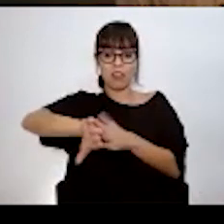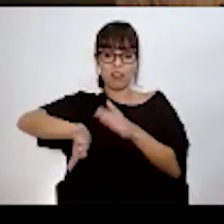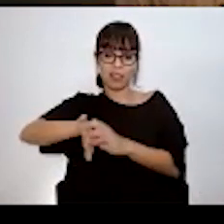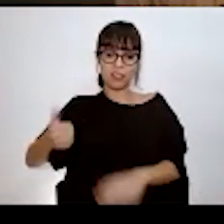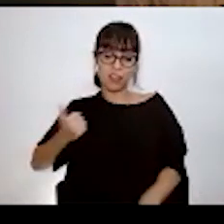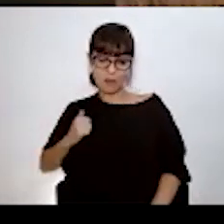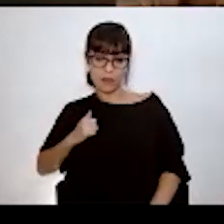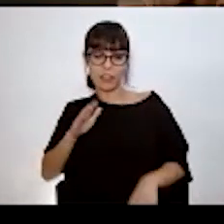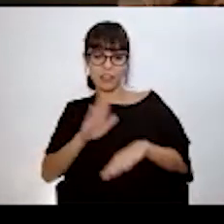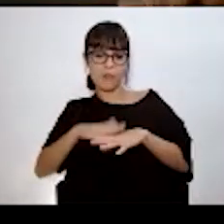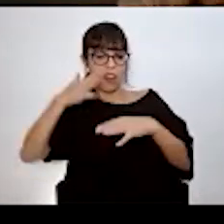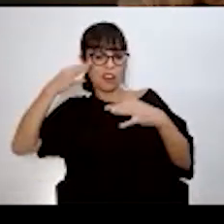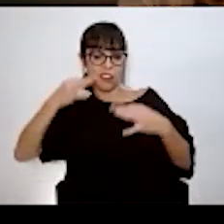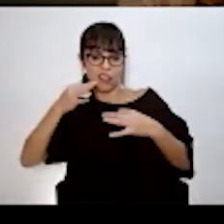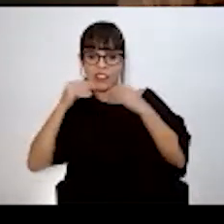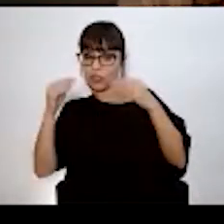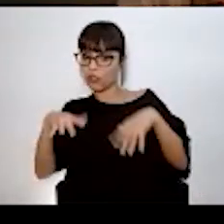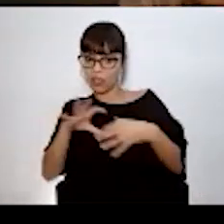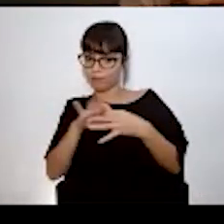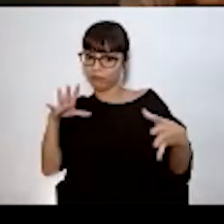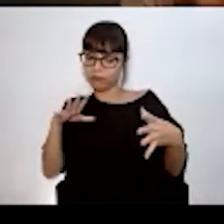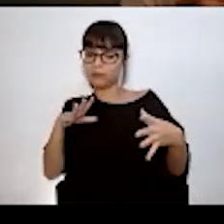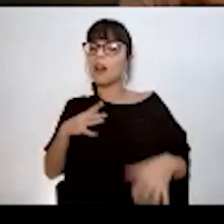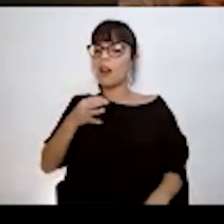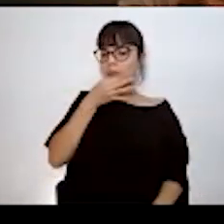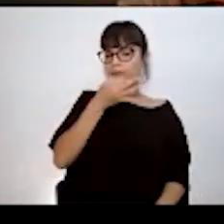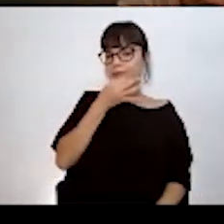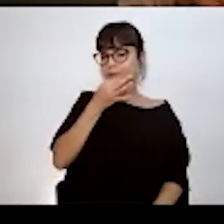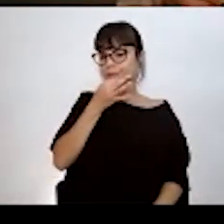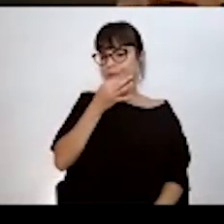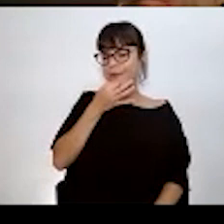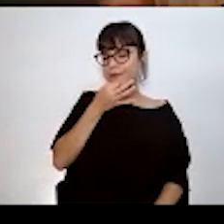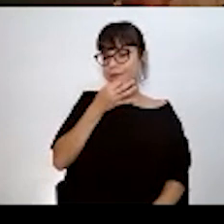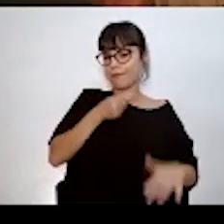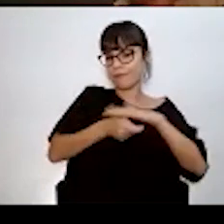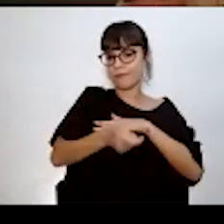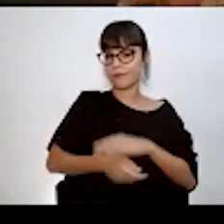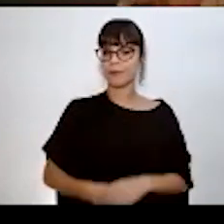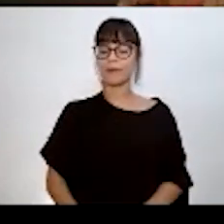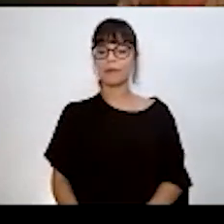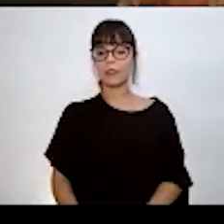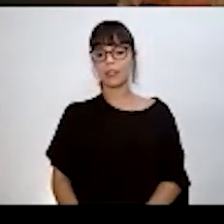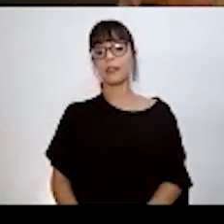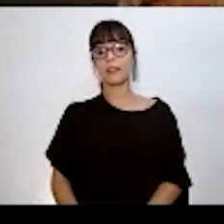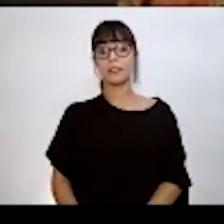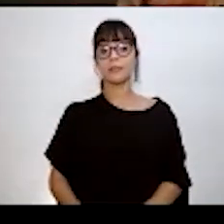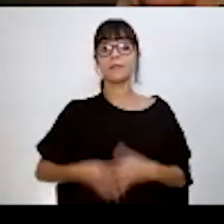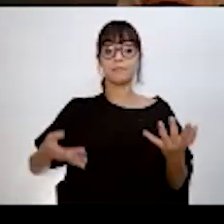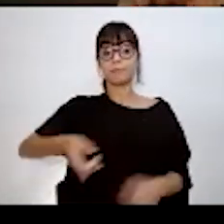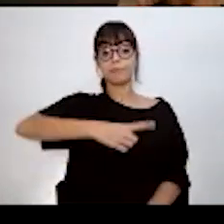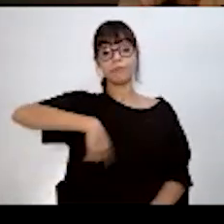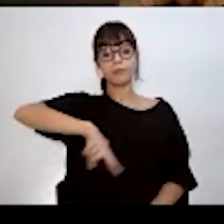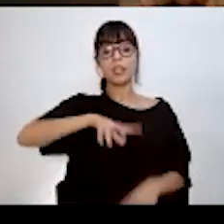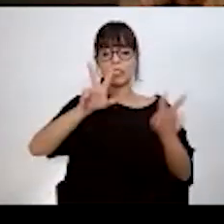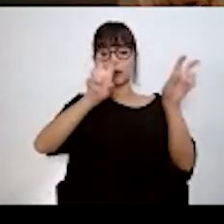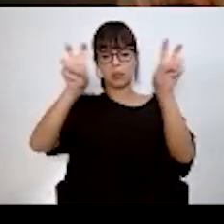realidad histórica. Por lo cual aquí tenemos que ser muy, muy precisos, y por el momento sí que coincidimos en muchos de los aspectos, pero